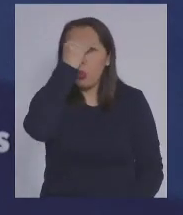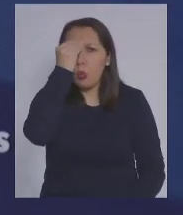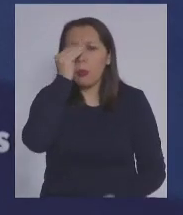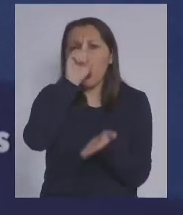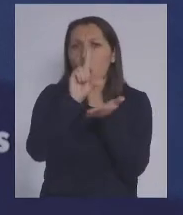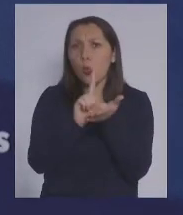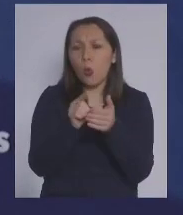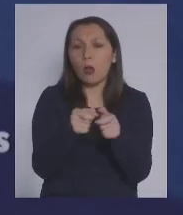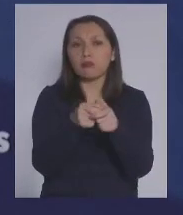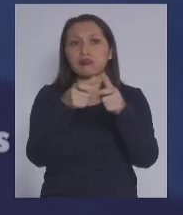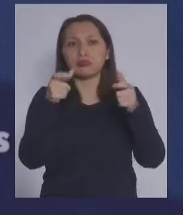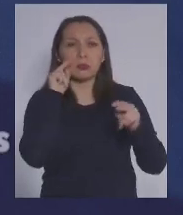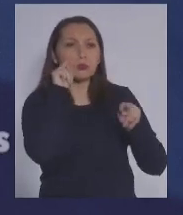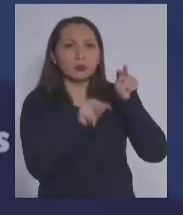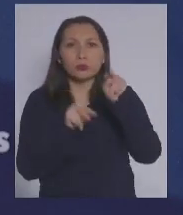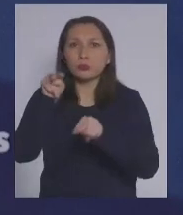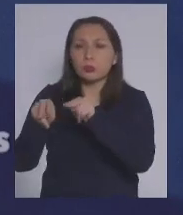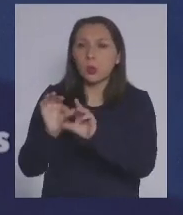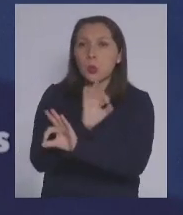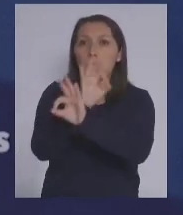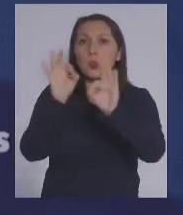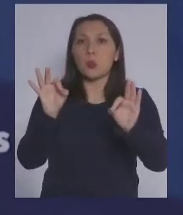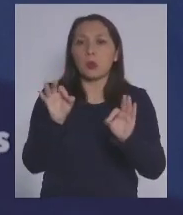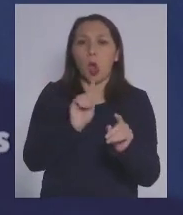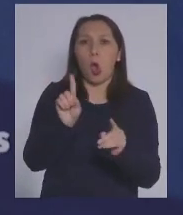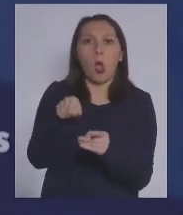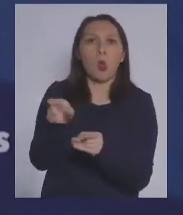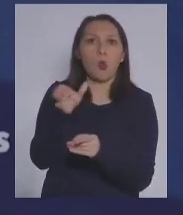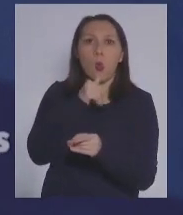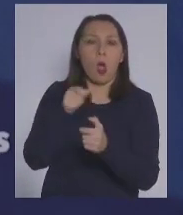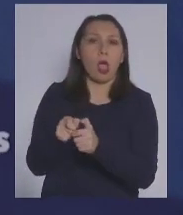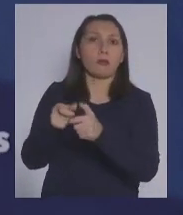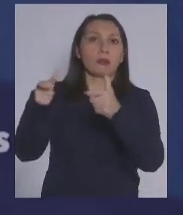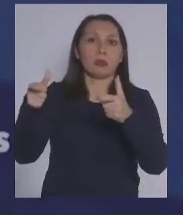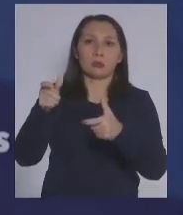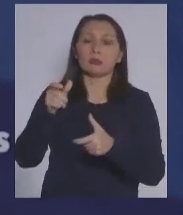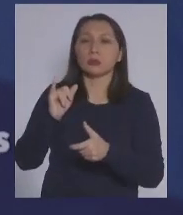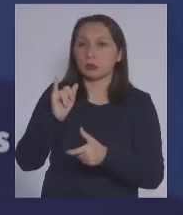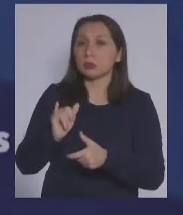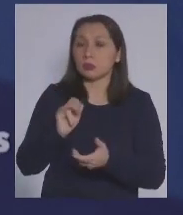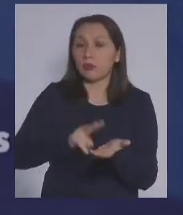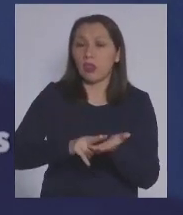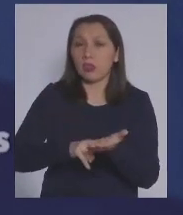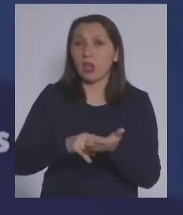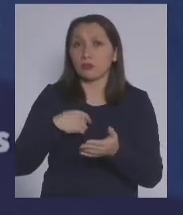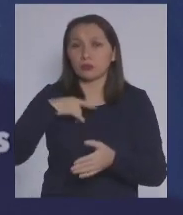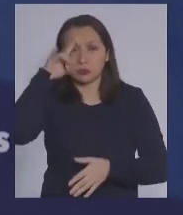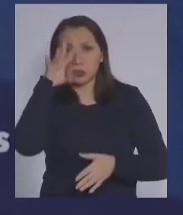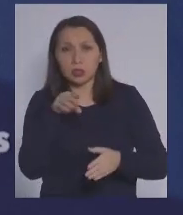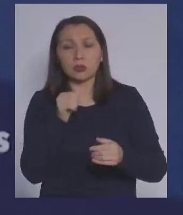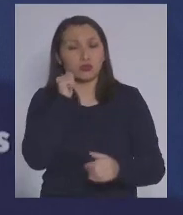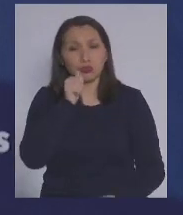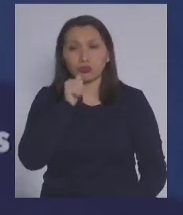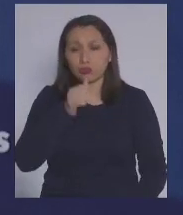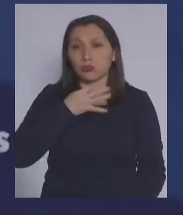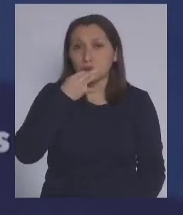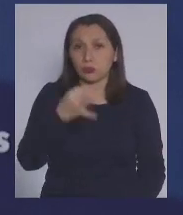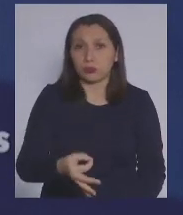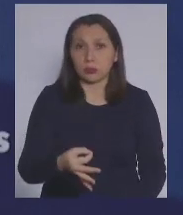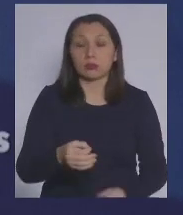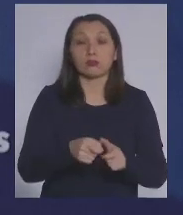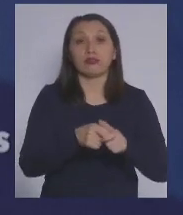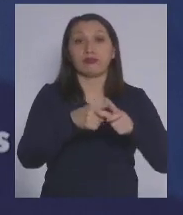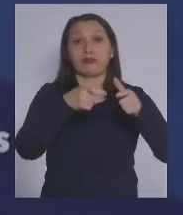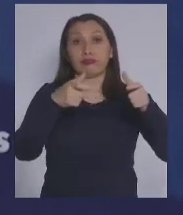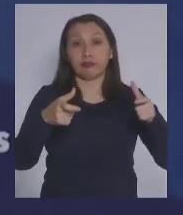lugares donde hay aumento de casos jamás hemos negado que hay aumento de casos y lo digo prácticamente todos los días hay